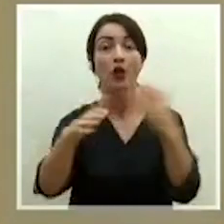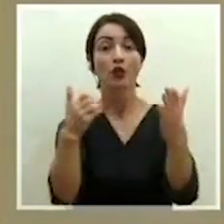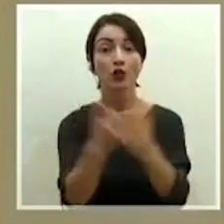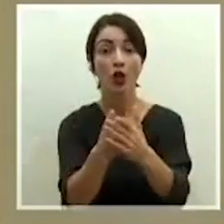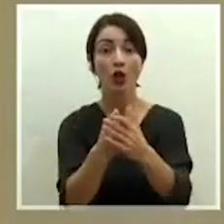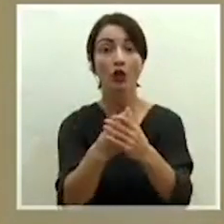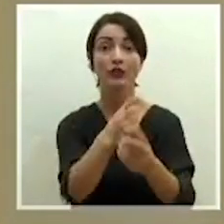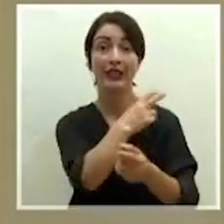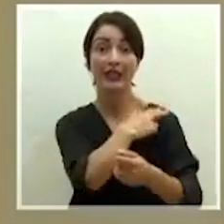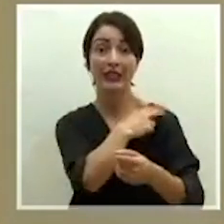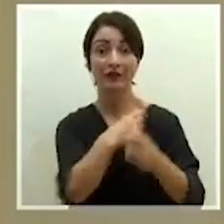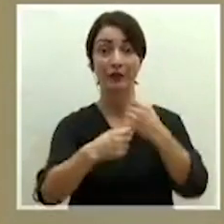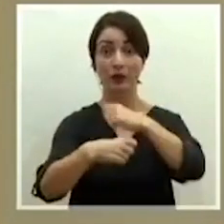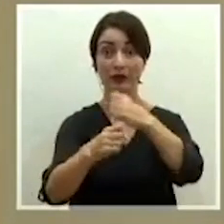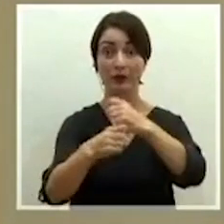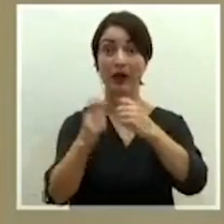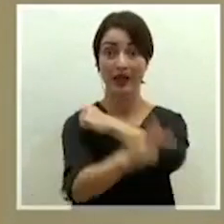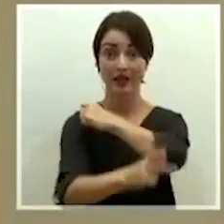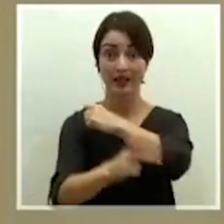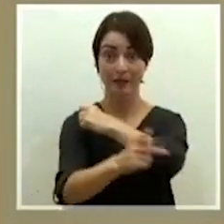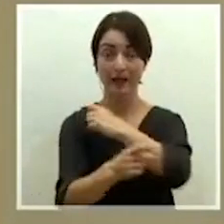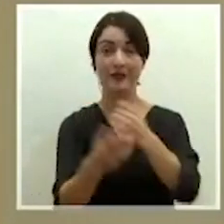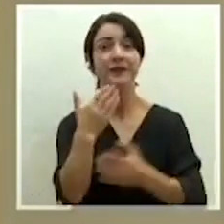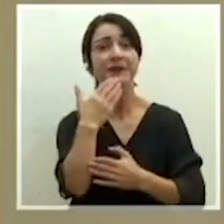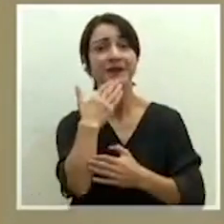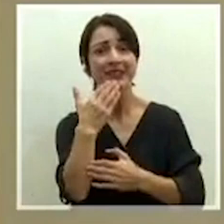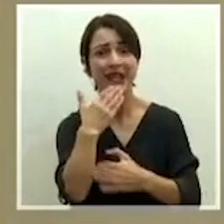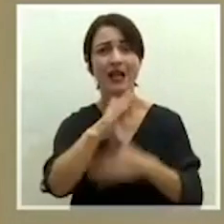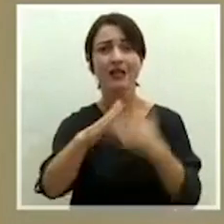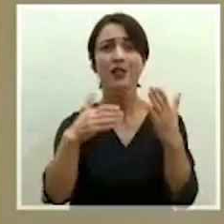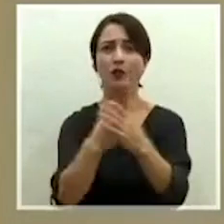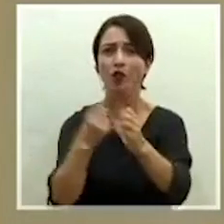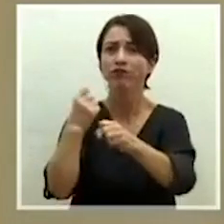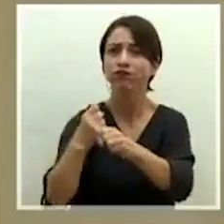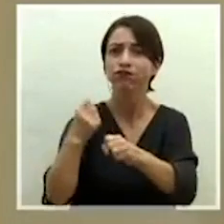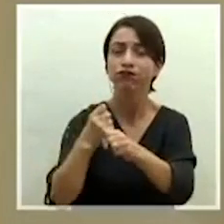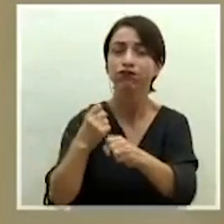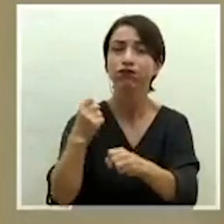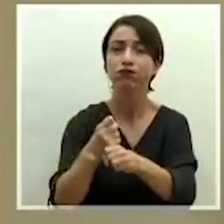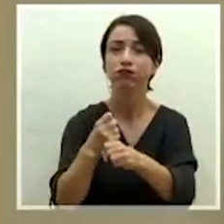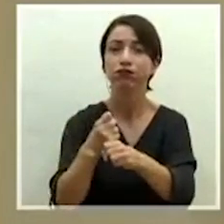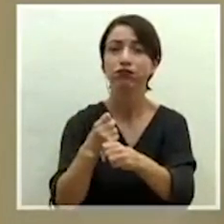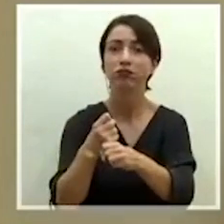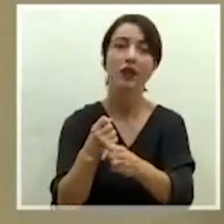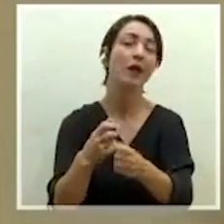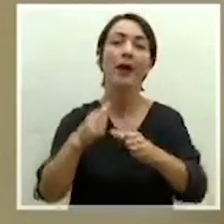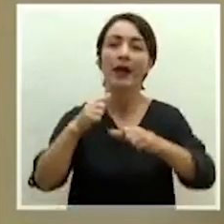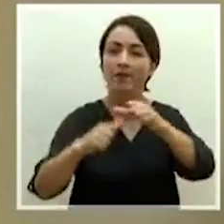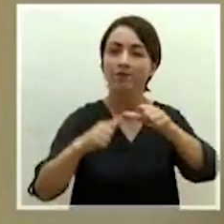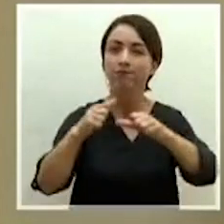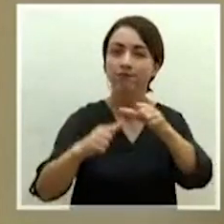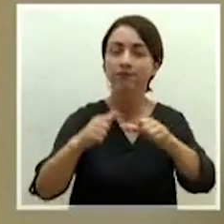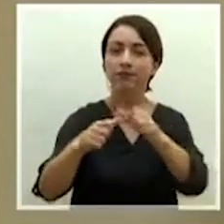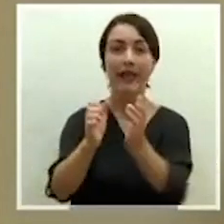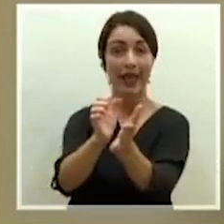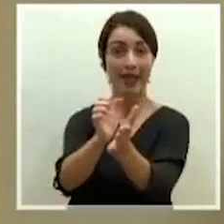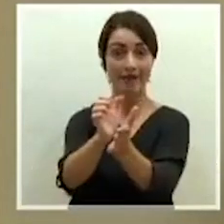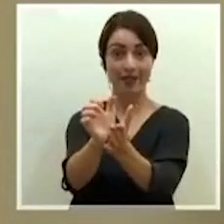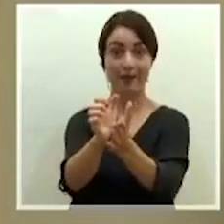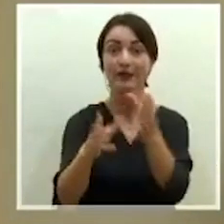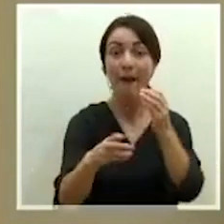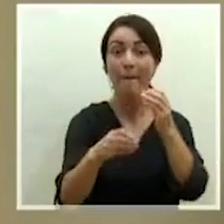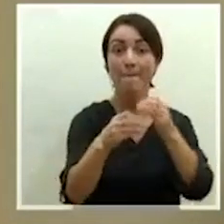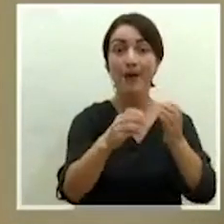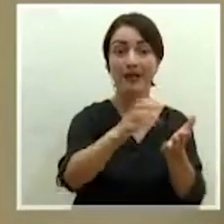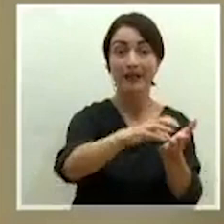autoridades municipales del país, no sin antes agradecer todo el trabajo que han hecho, para que mantengan los esfuerzos y evitemos que más